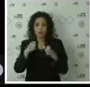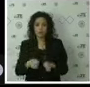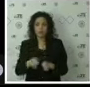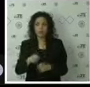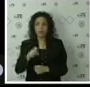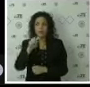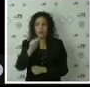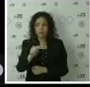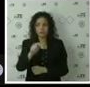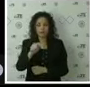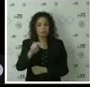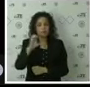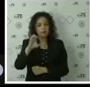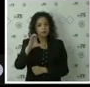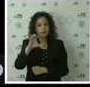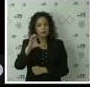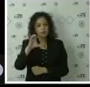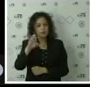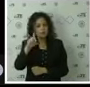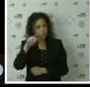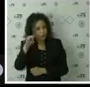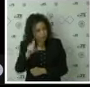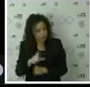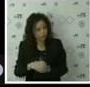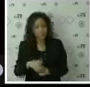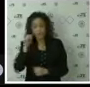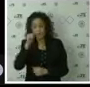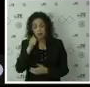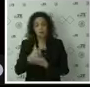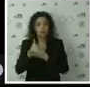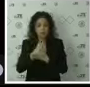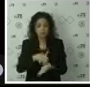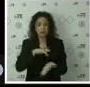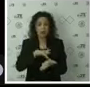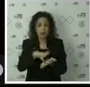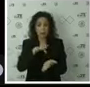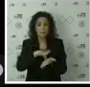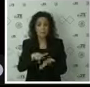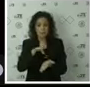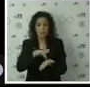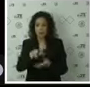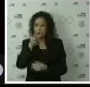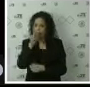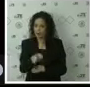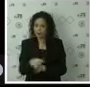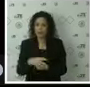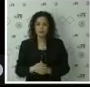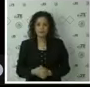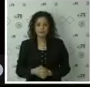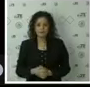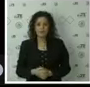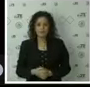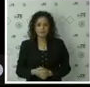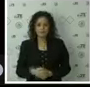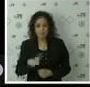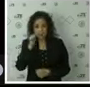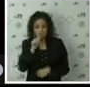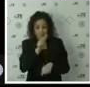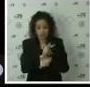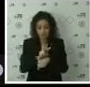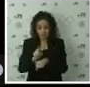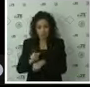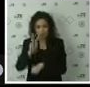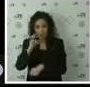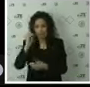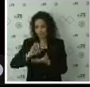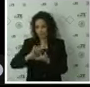Tribunal Electoral del Estado de México, que amablemente siempre está apoyando este tipo de eventos y le da seguimiento en alguna medida.